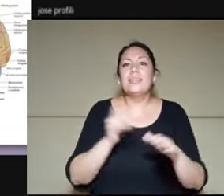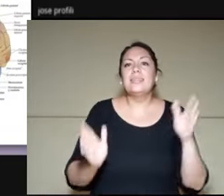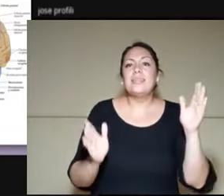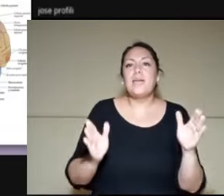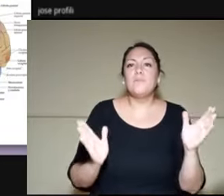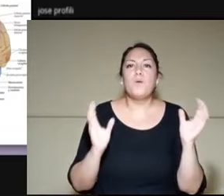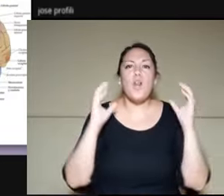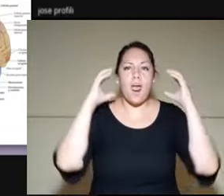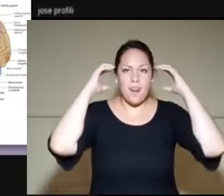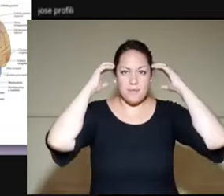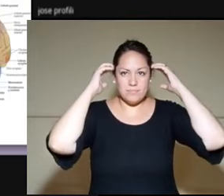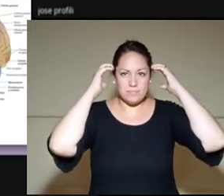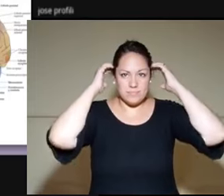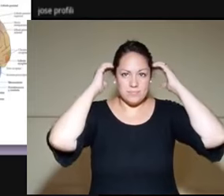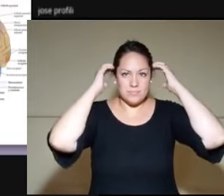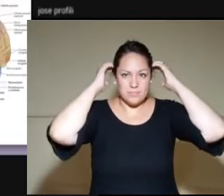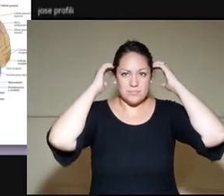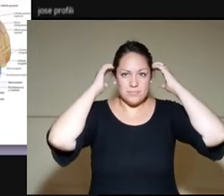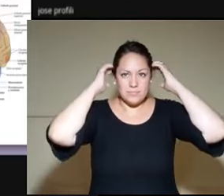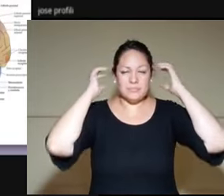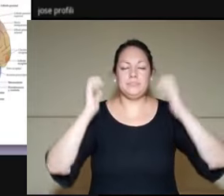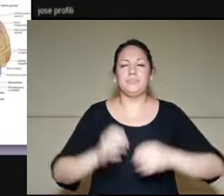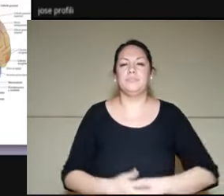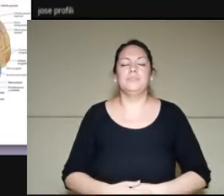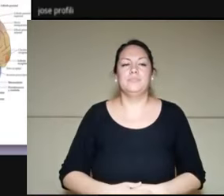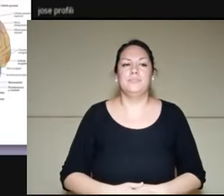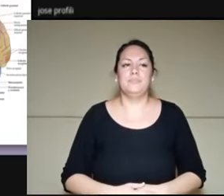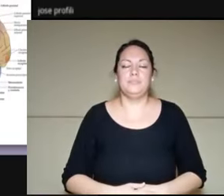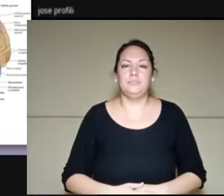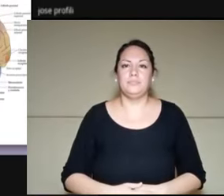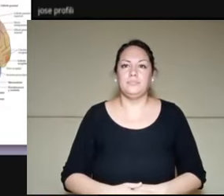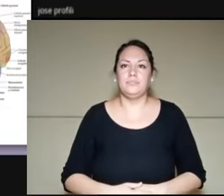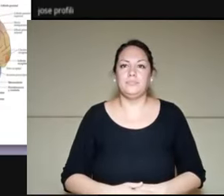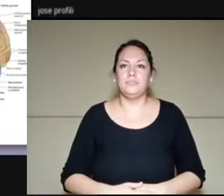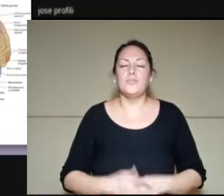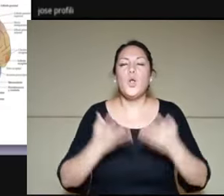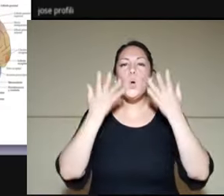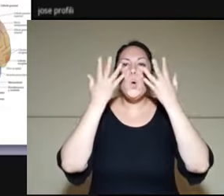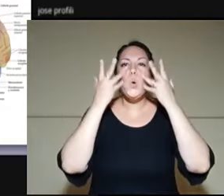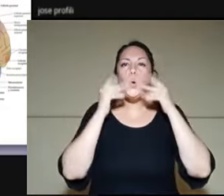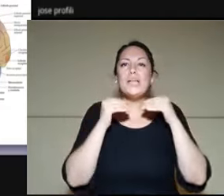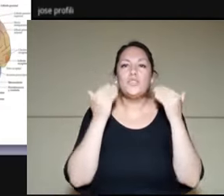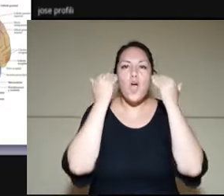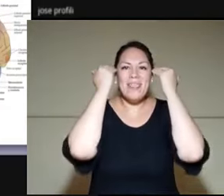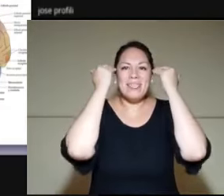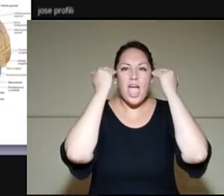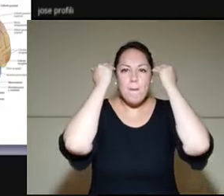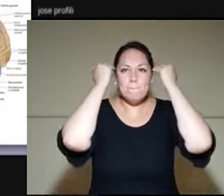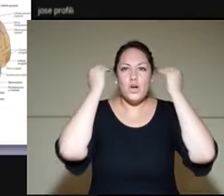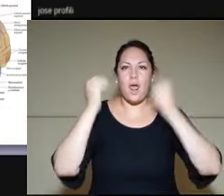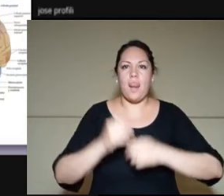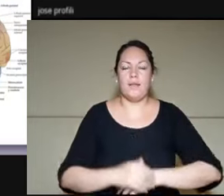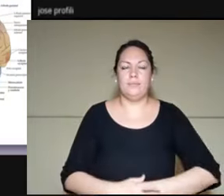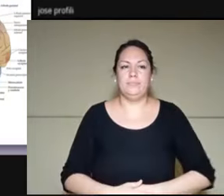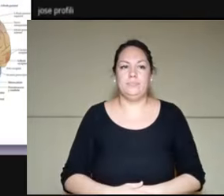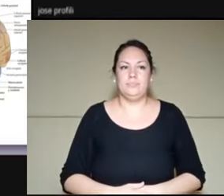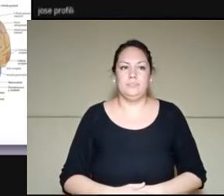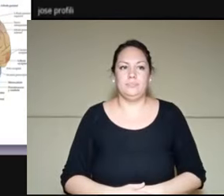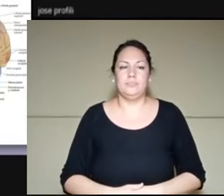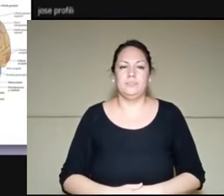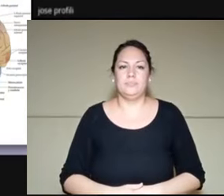la parte donde están los oídos es el temporal. Es el hueso